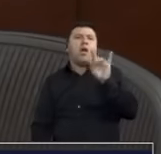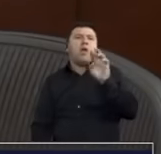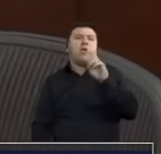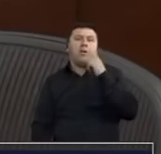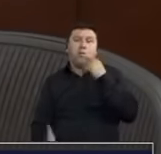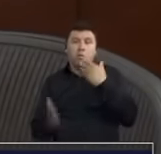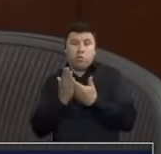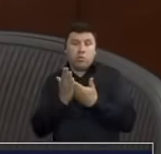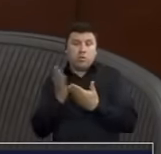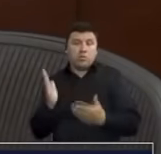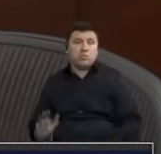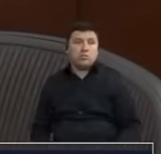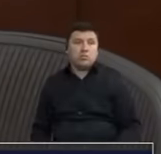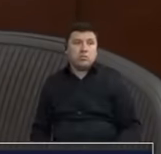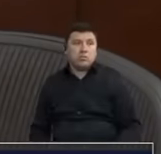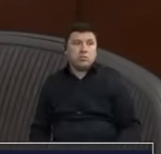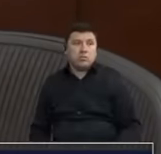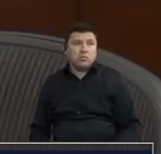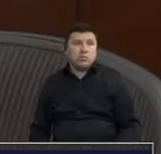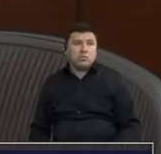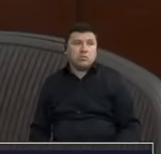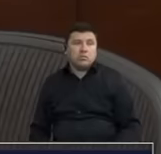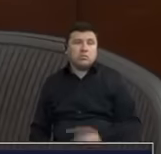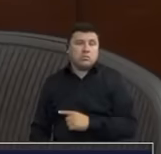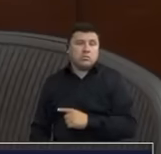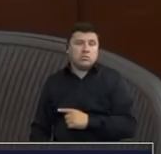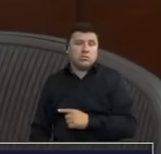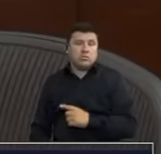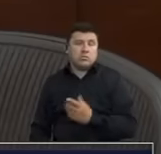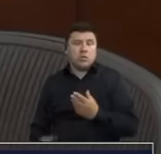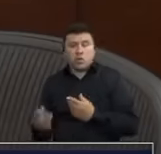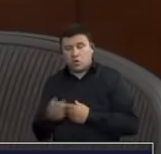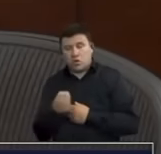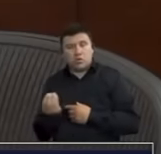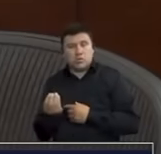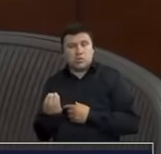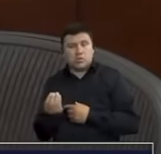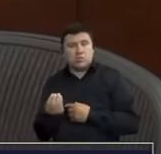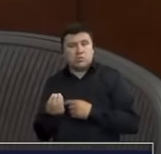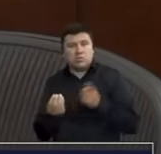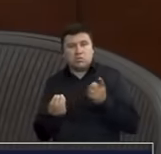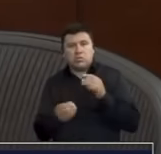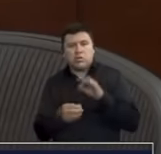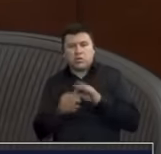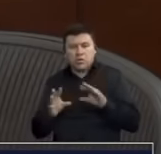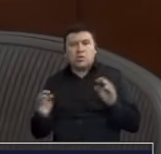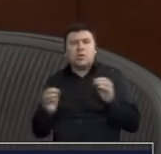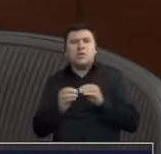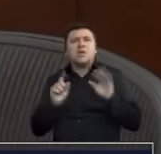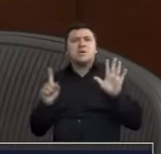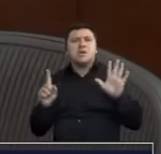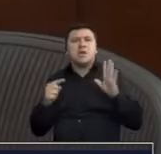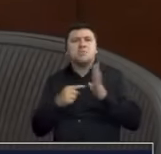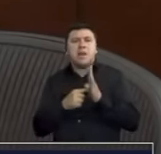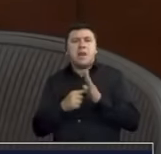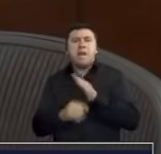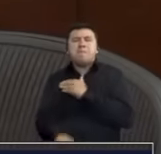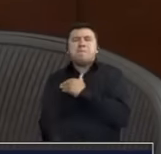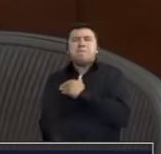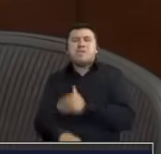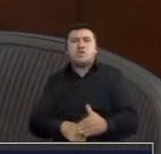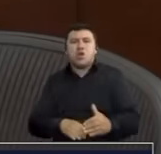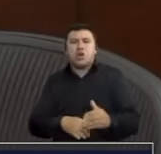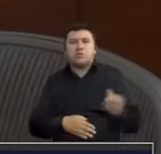además está en la auditoría del Consejo Nacional Electoral, 6.000 millones de pesos que